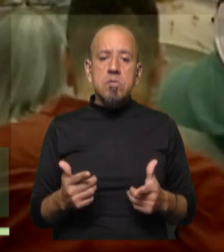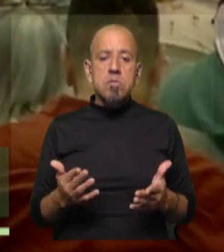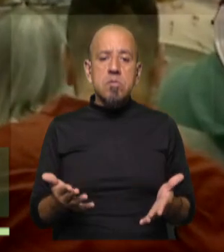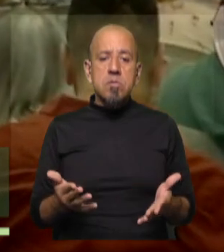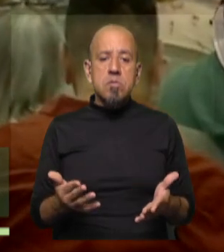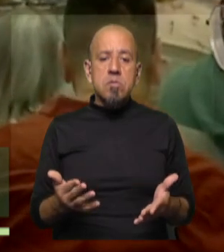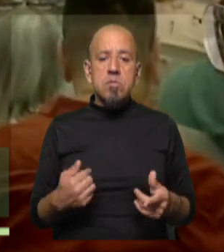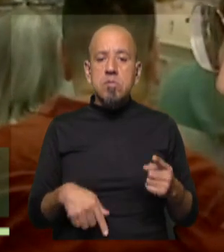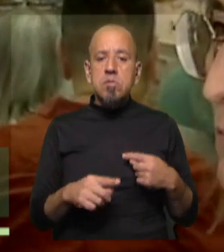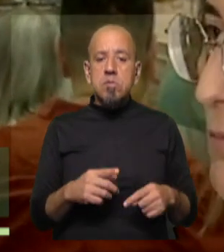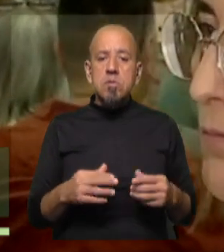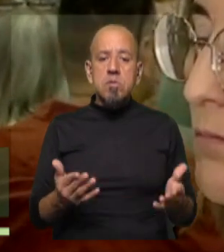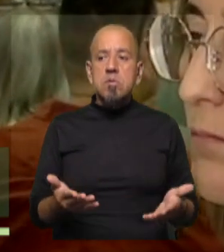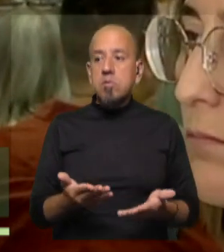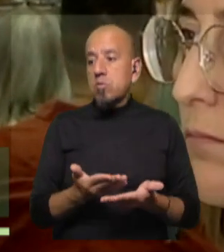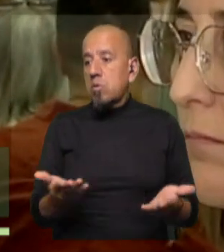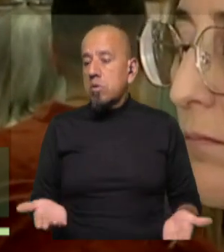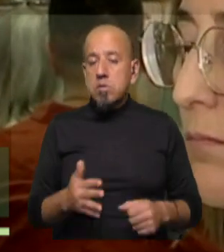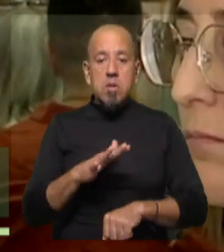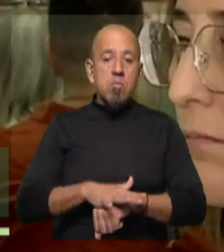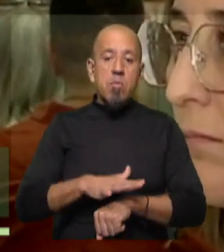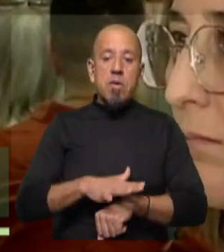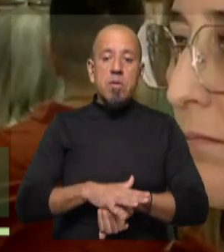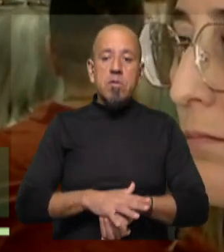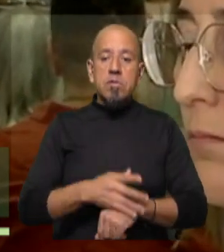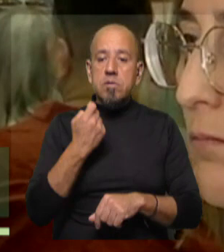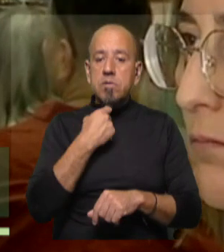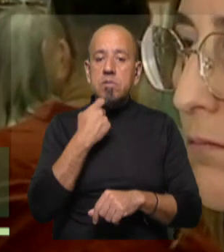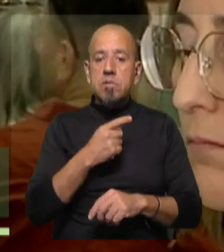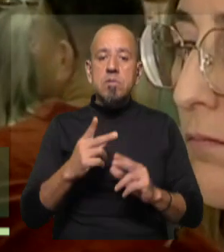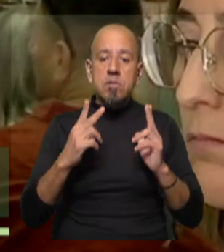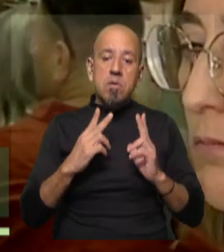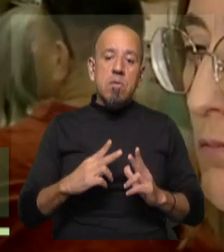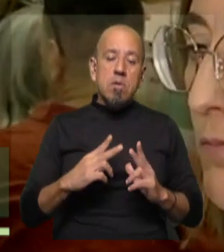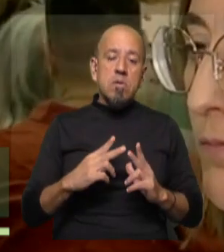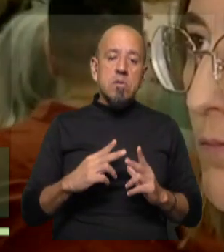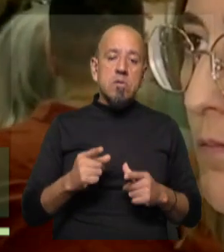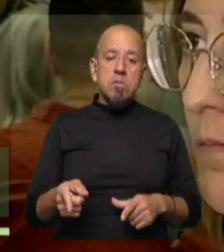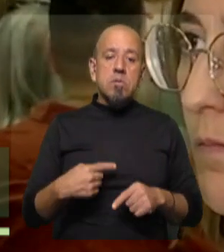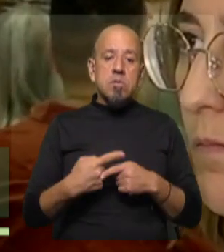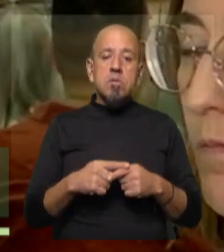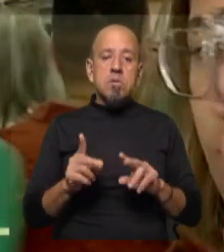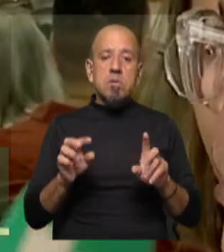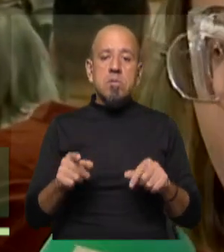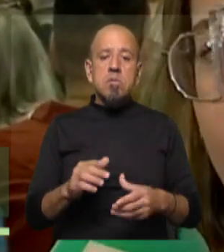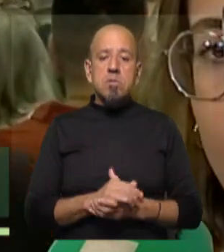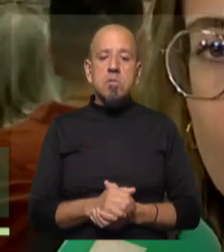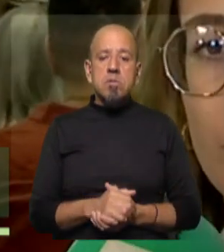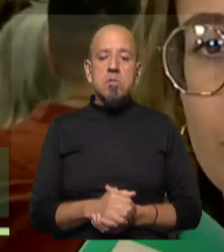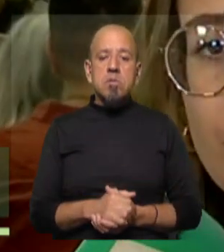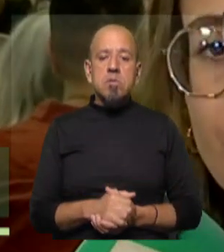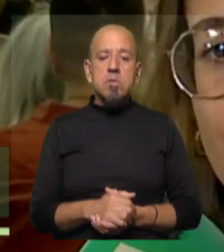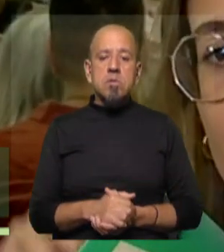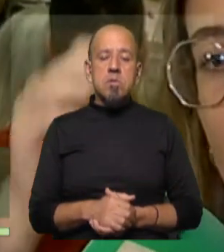el aire, el espacio político para reunirnos formal o informalmente a discutir este asunto. Ha sobrevolado